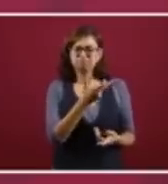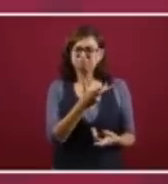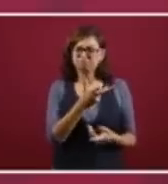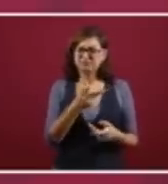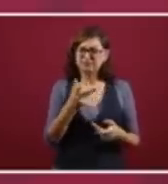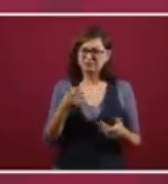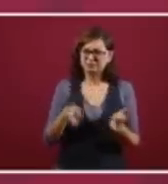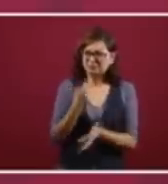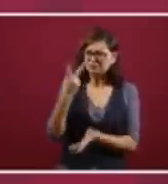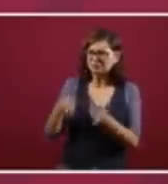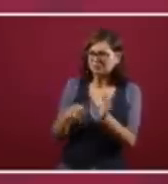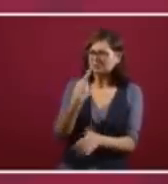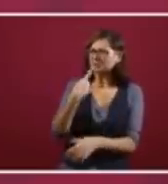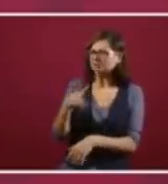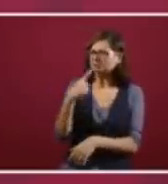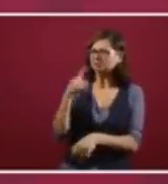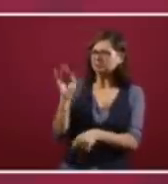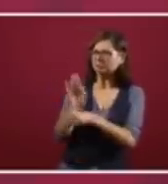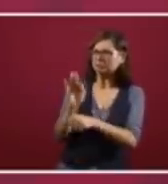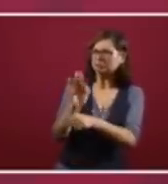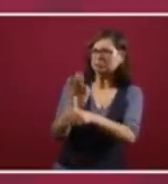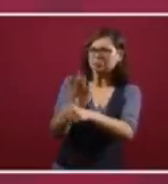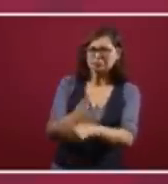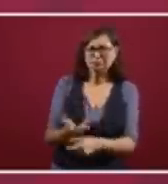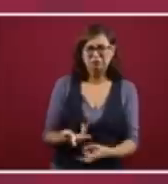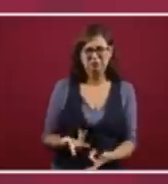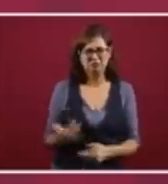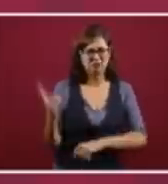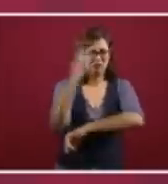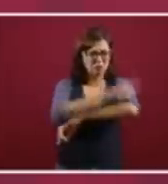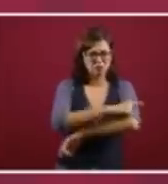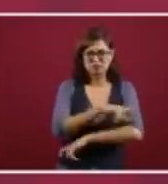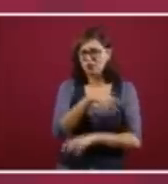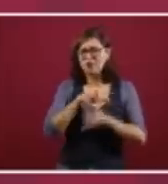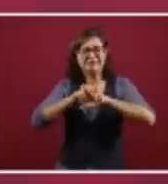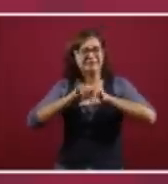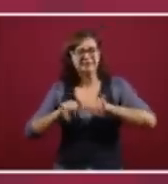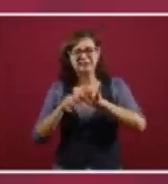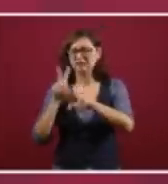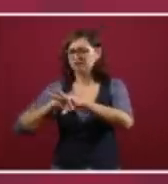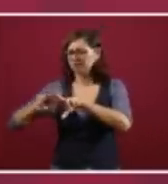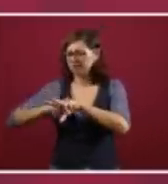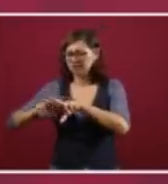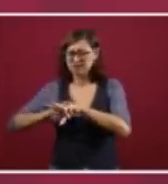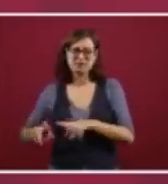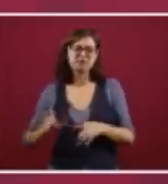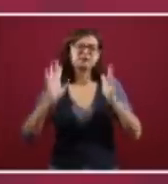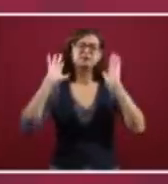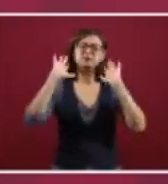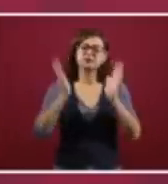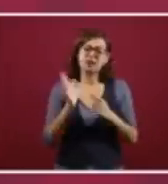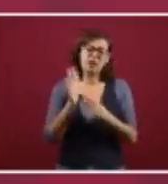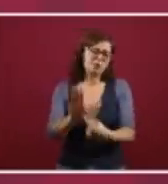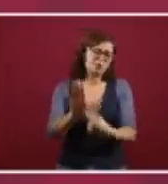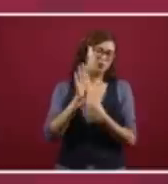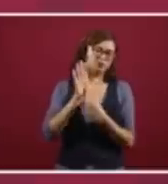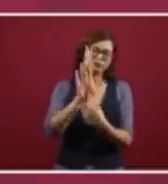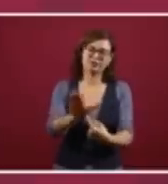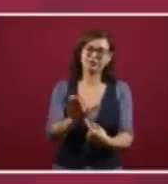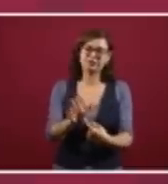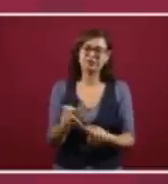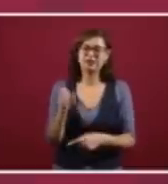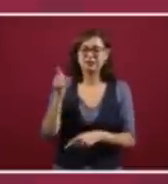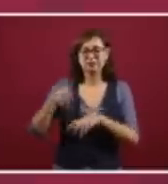esta obra, ni tampoco lo del tren. Ya hablamos de que el Tren